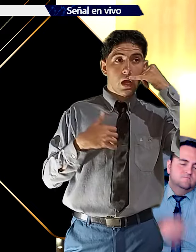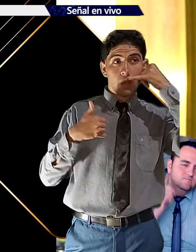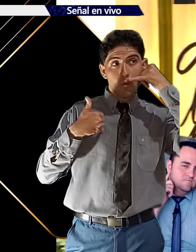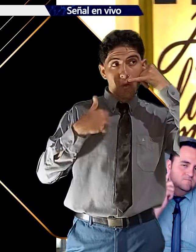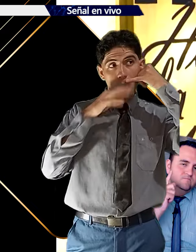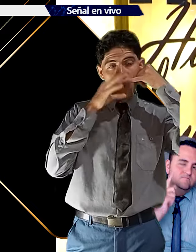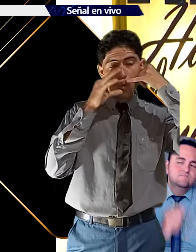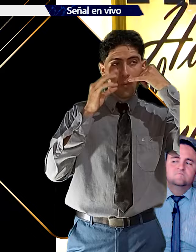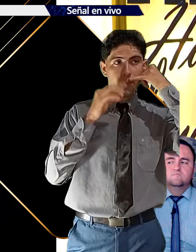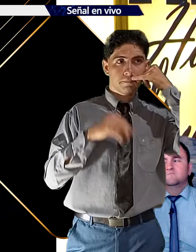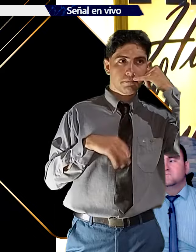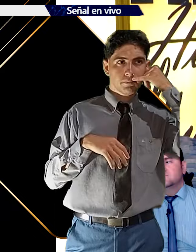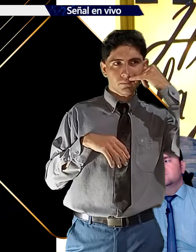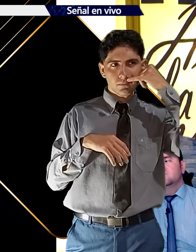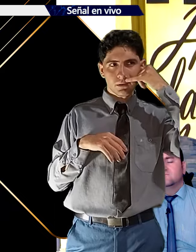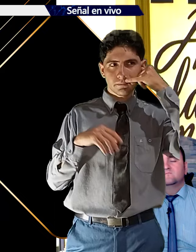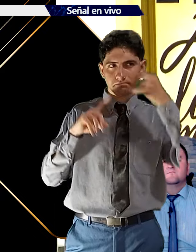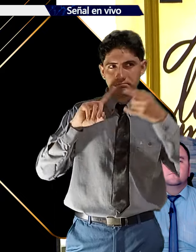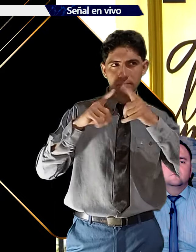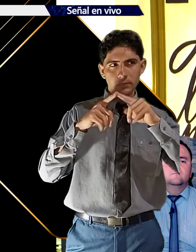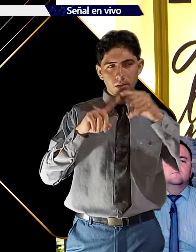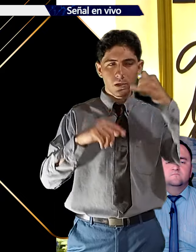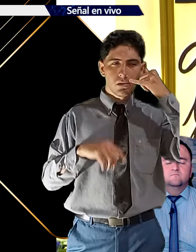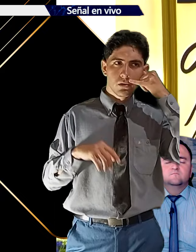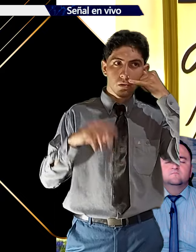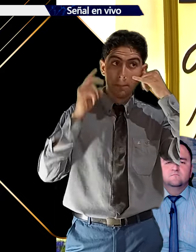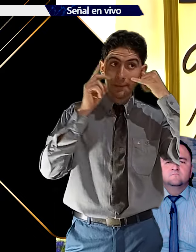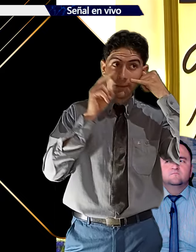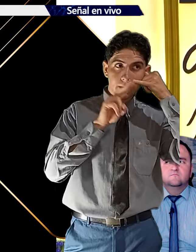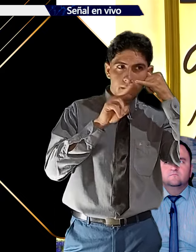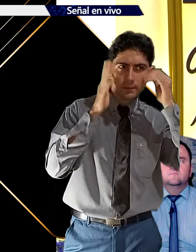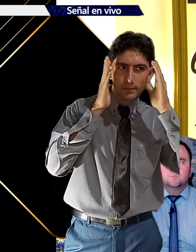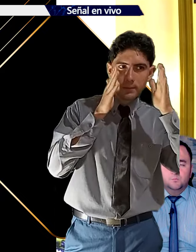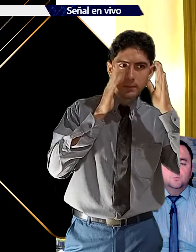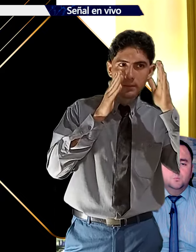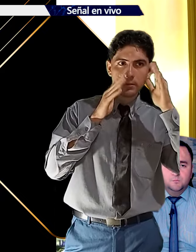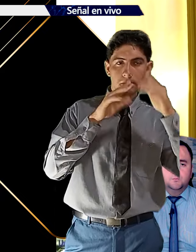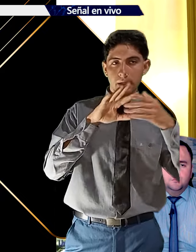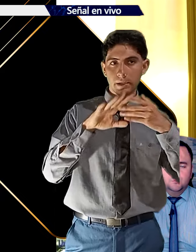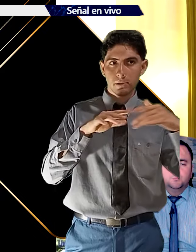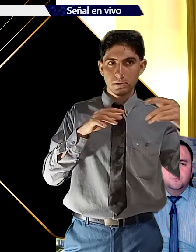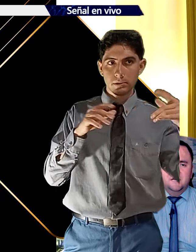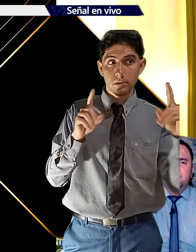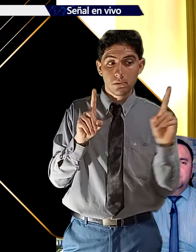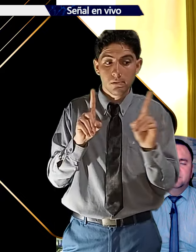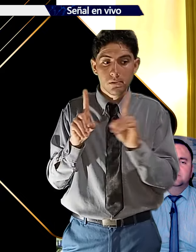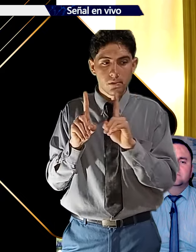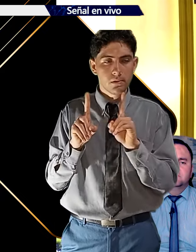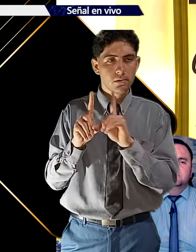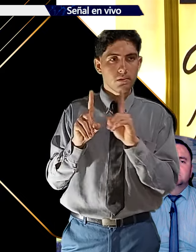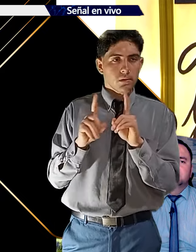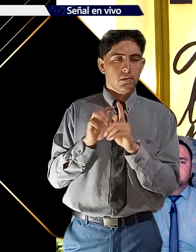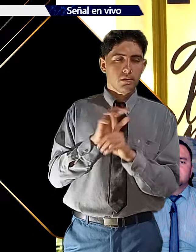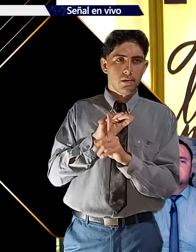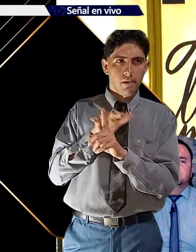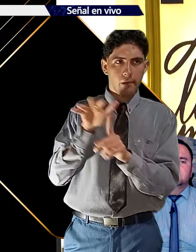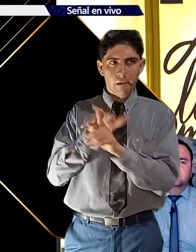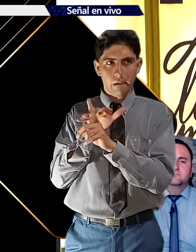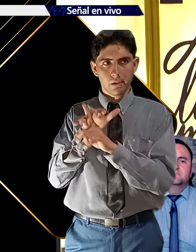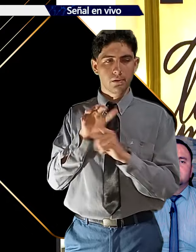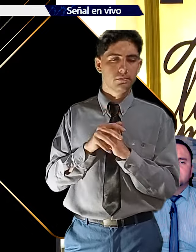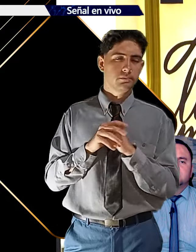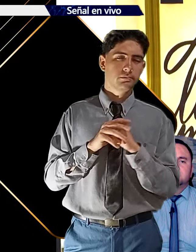llegó. Le dije, tú sabes que entre ella y entre él y mi hija está como con bobaditas de adolescente. De todas formas, está pendiente para que no se me vaya. Está bien que estén en